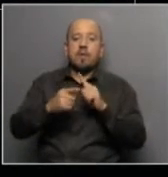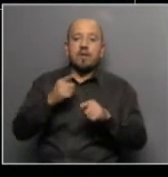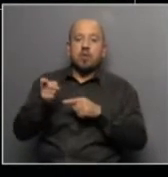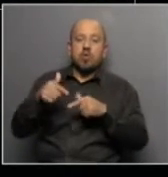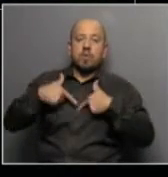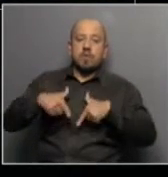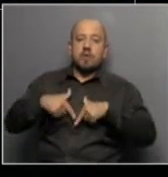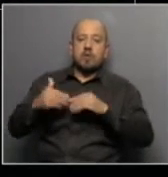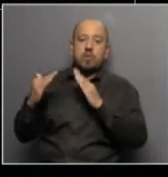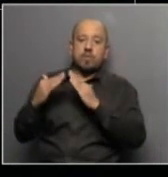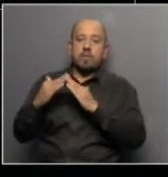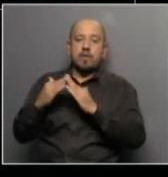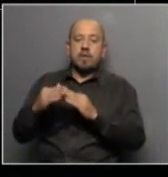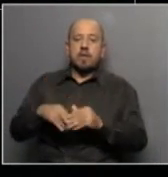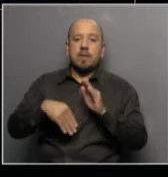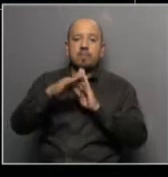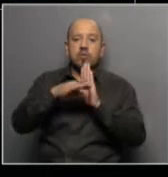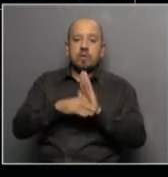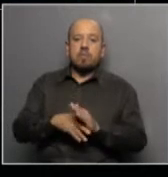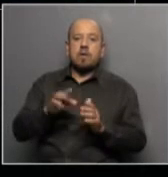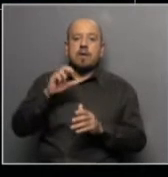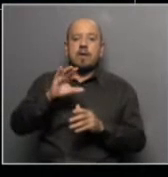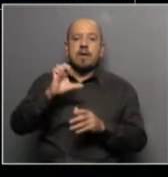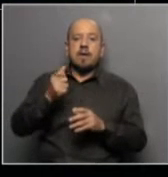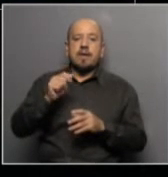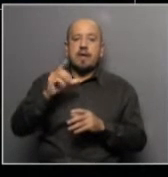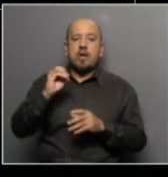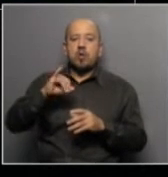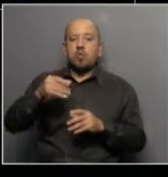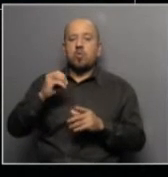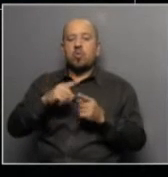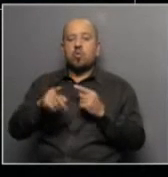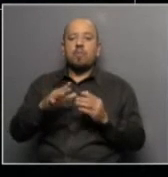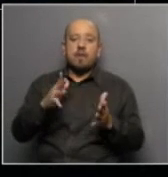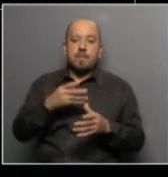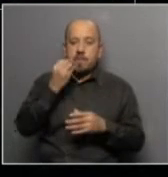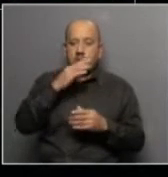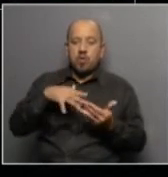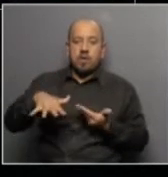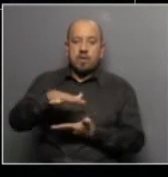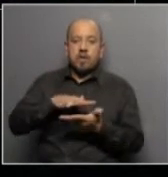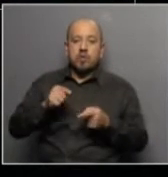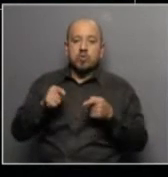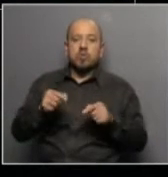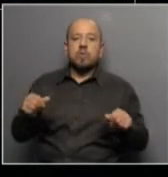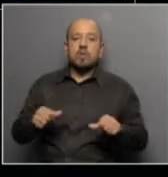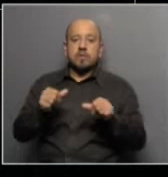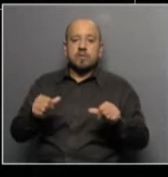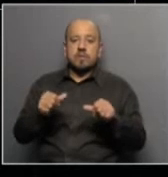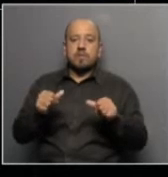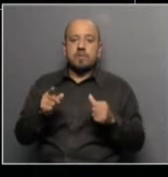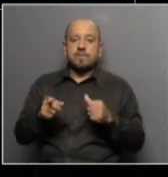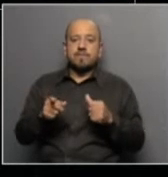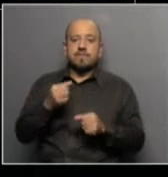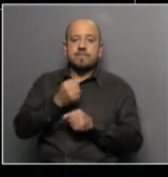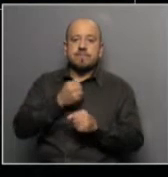de Vivienda, que son el programa de realojos o el plan de mejoramiento de barrios. En esto es lo que hacemos, es